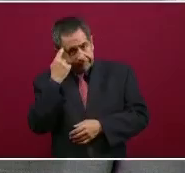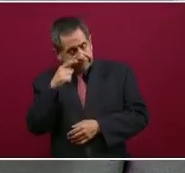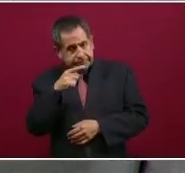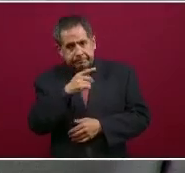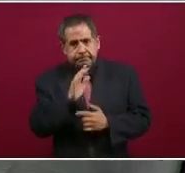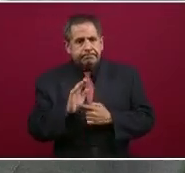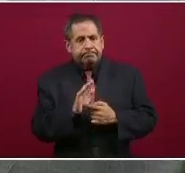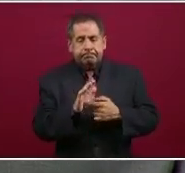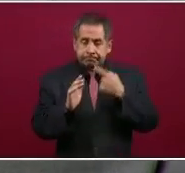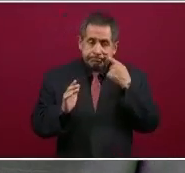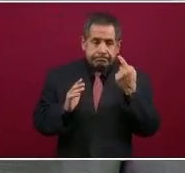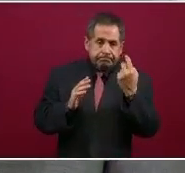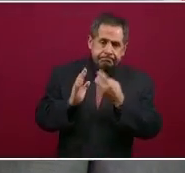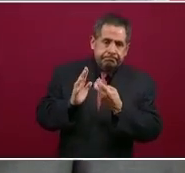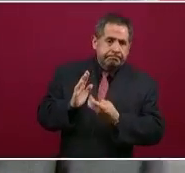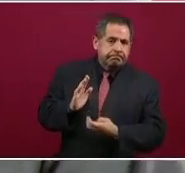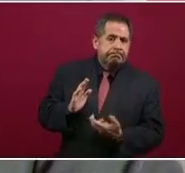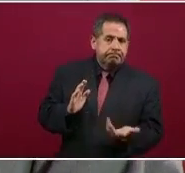sin